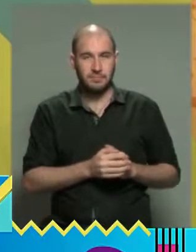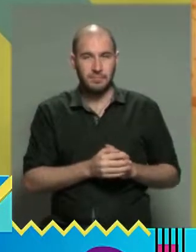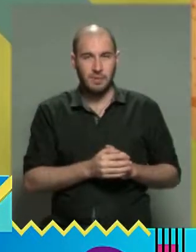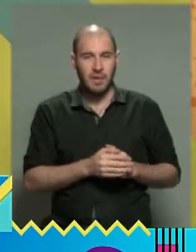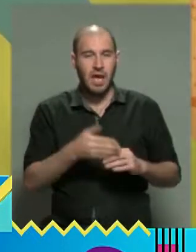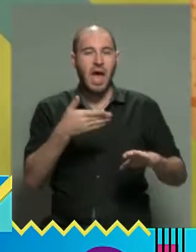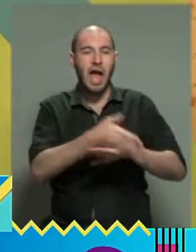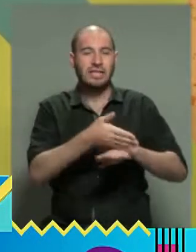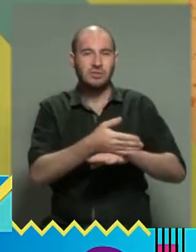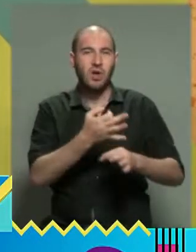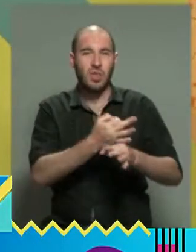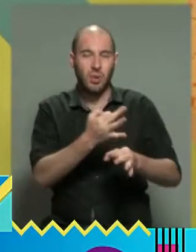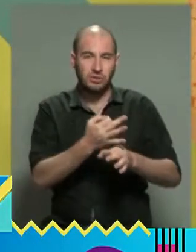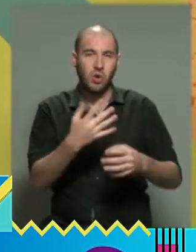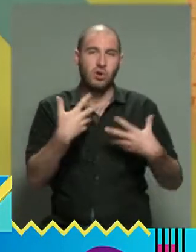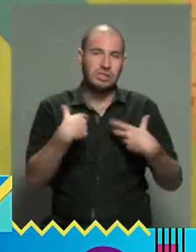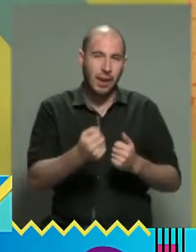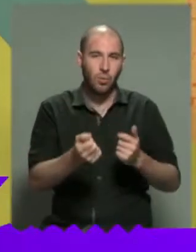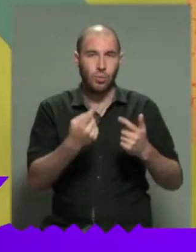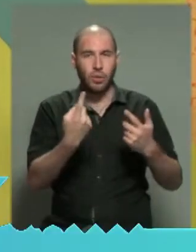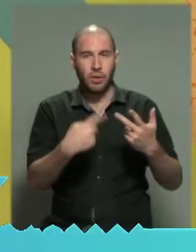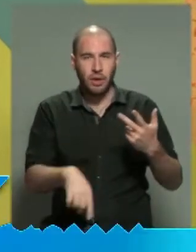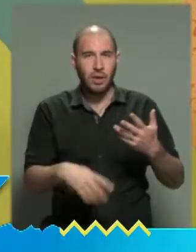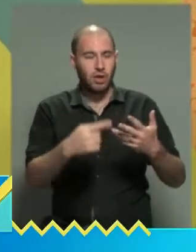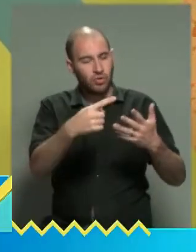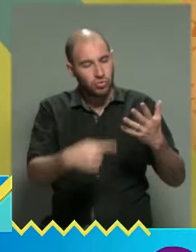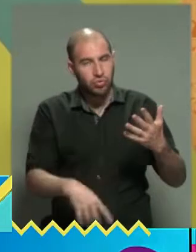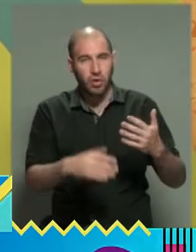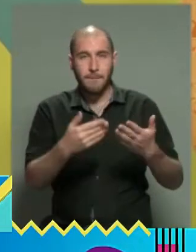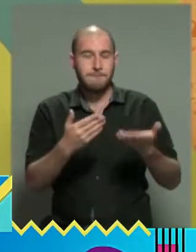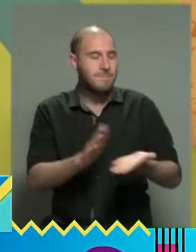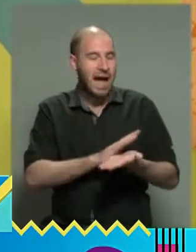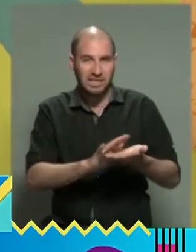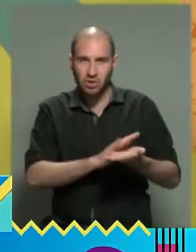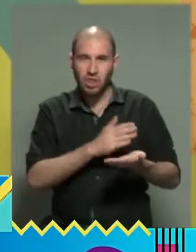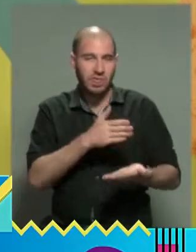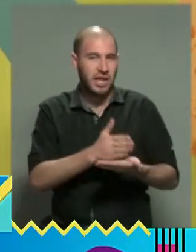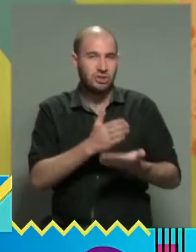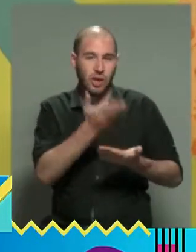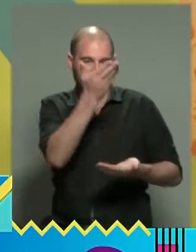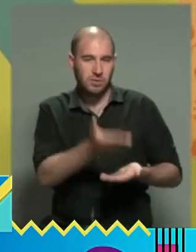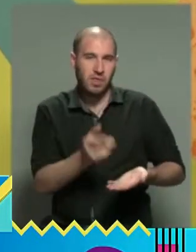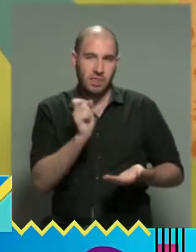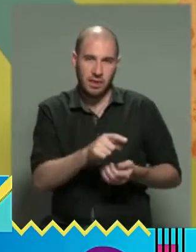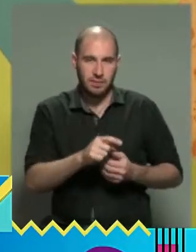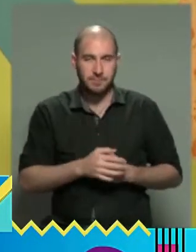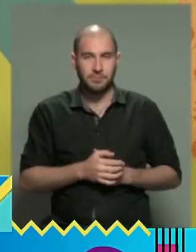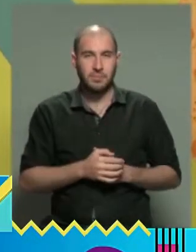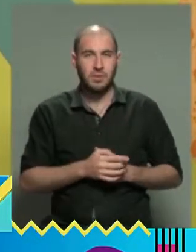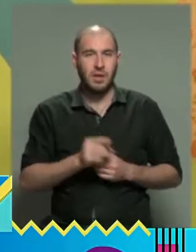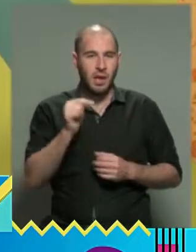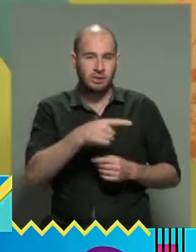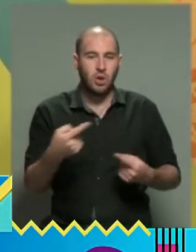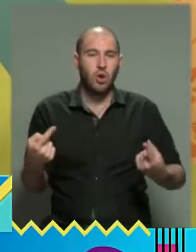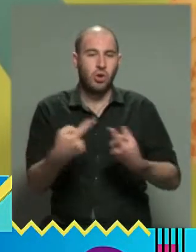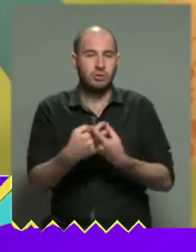el acceso a la educación, a la salud, a todo aquello que es básico como un derecho humano. Y eso se